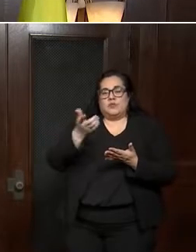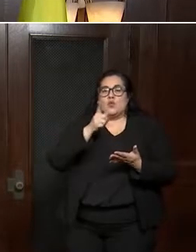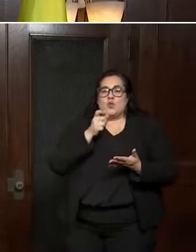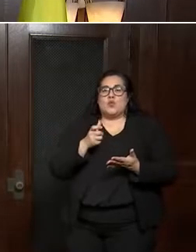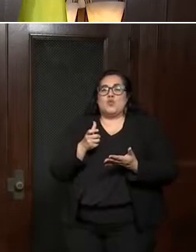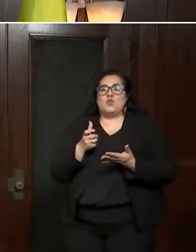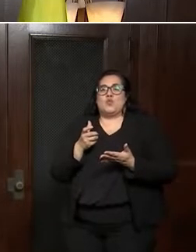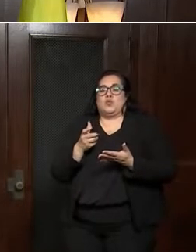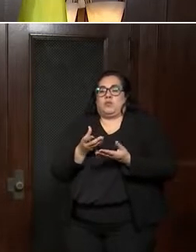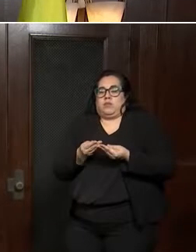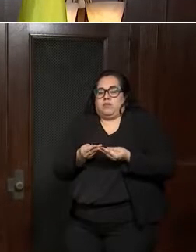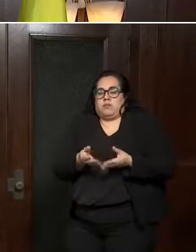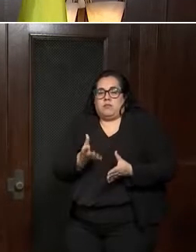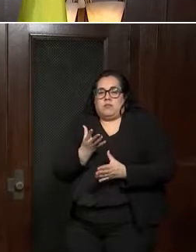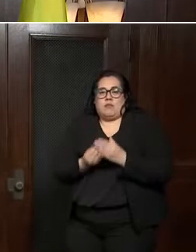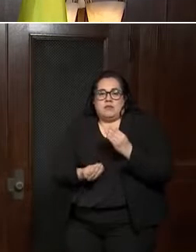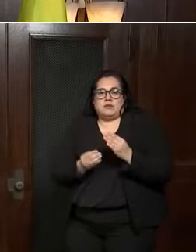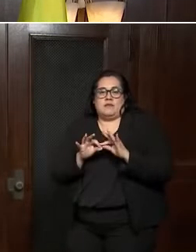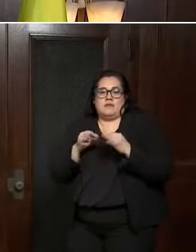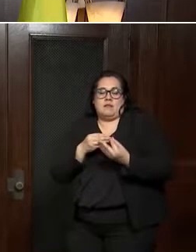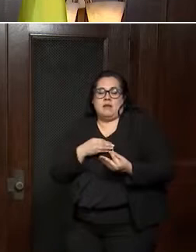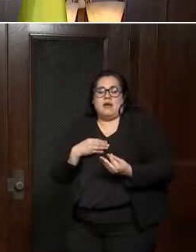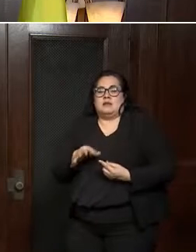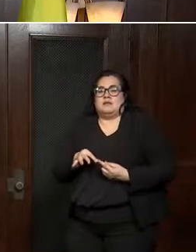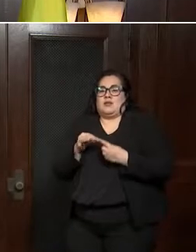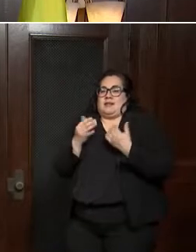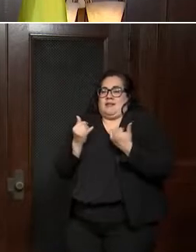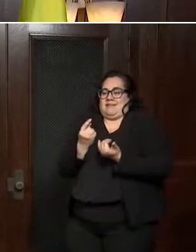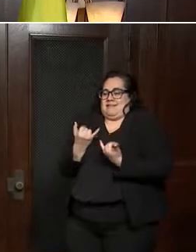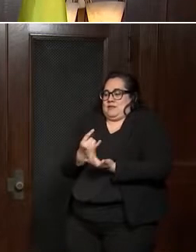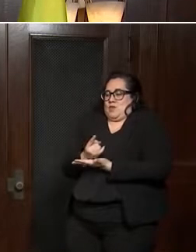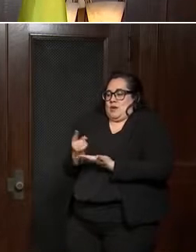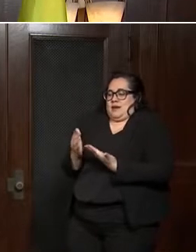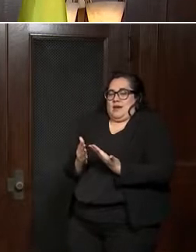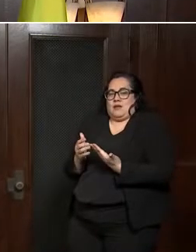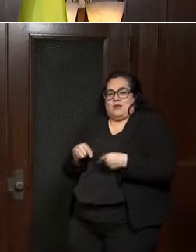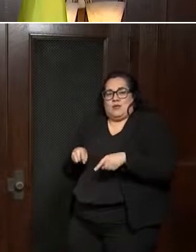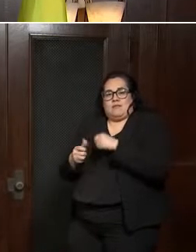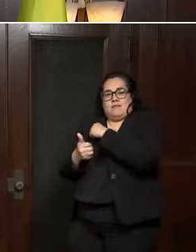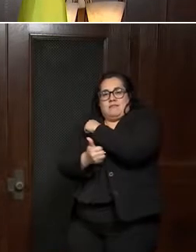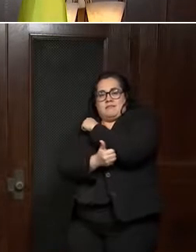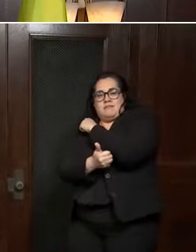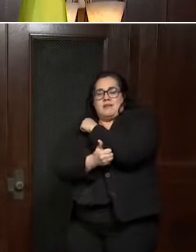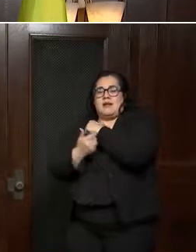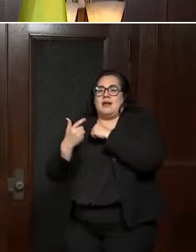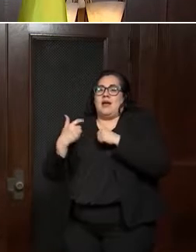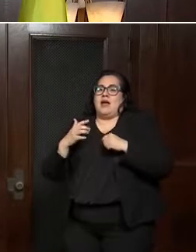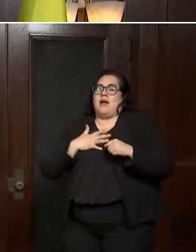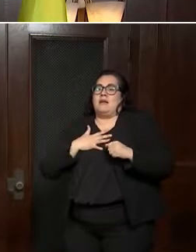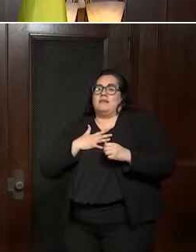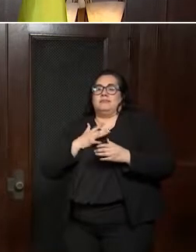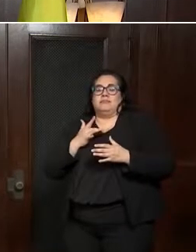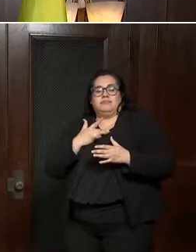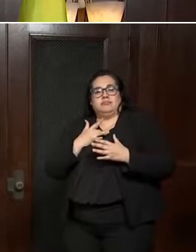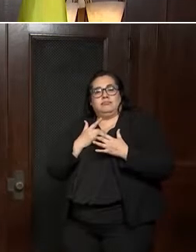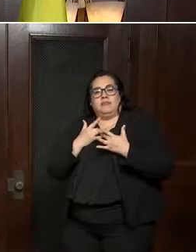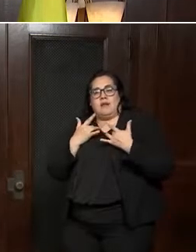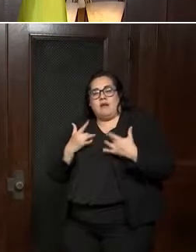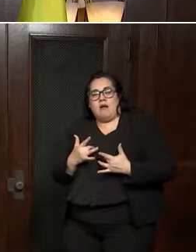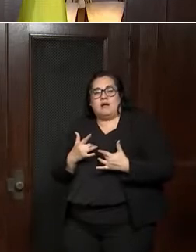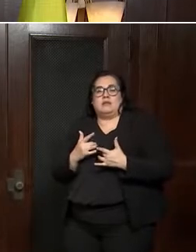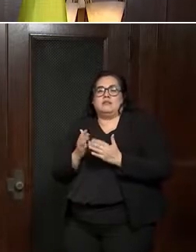fallecieron, especialmente durante este fin de semana, durante la Pascua. Y nuestras emociones, nuestros corazones,